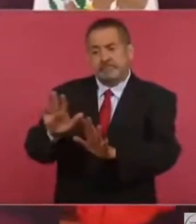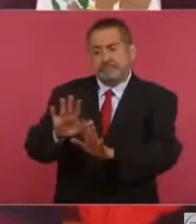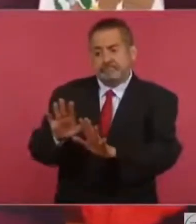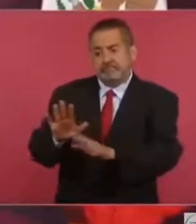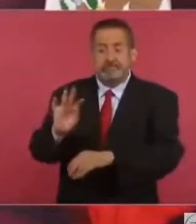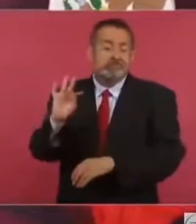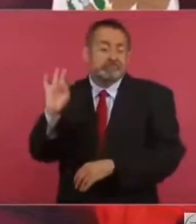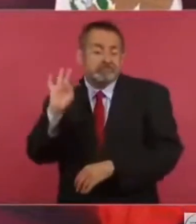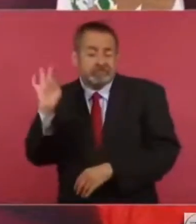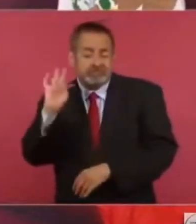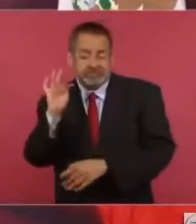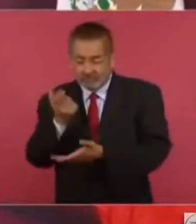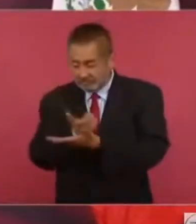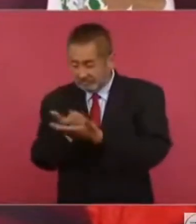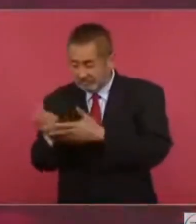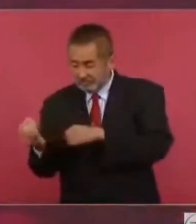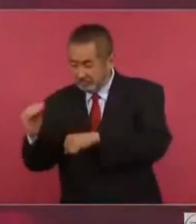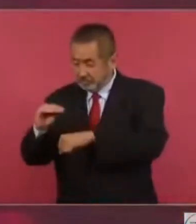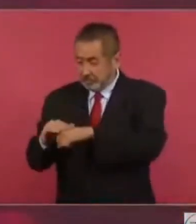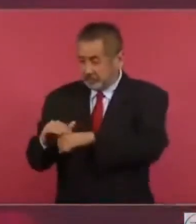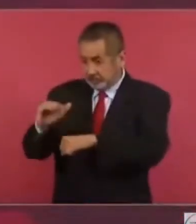porque se iba a provocar inflación.